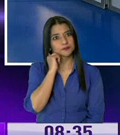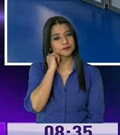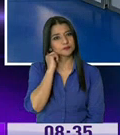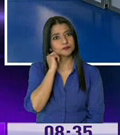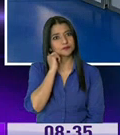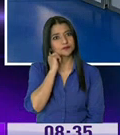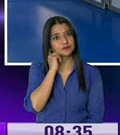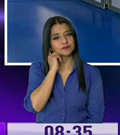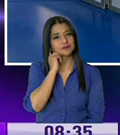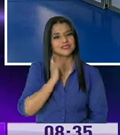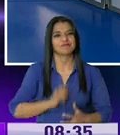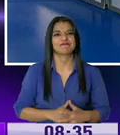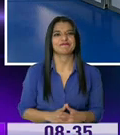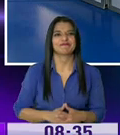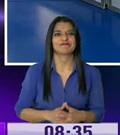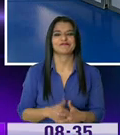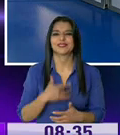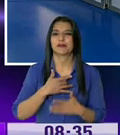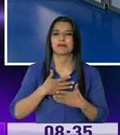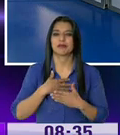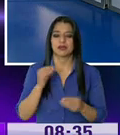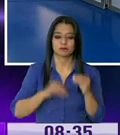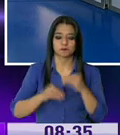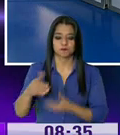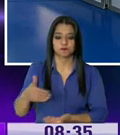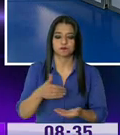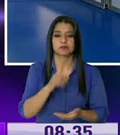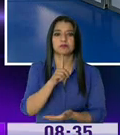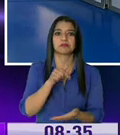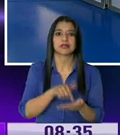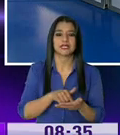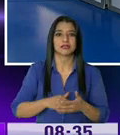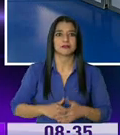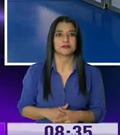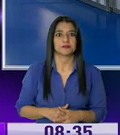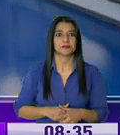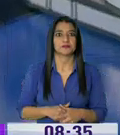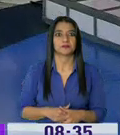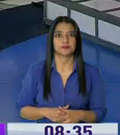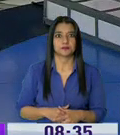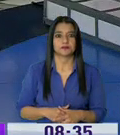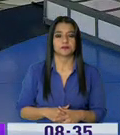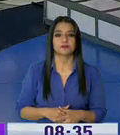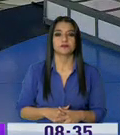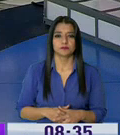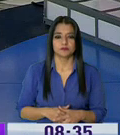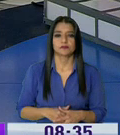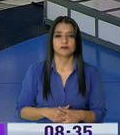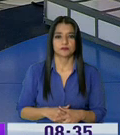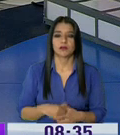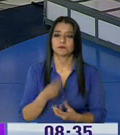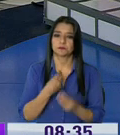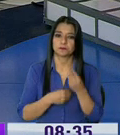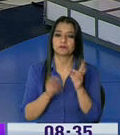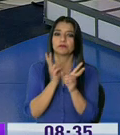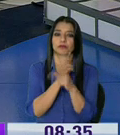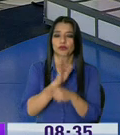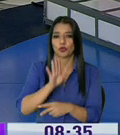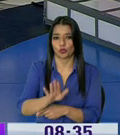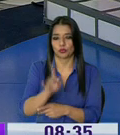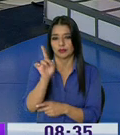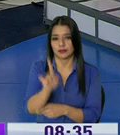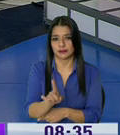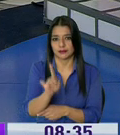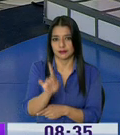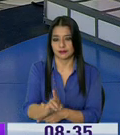Nos va a clarificar de qué es lo que contienen estos 1000 kits, Ali. Así es, que nos imaginamos son obviamente los productos de primera necesidad,